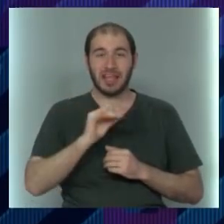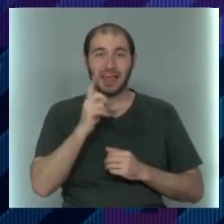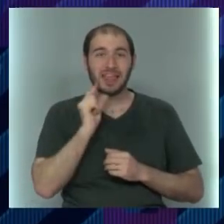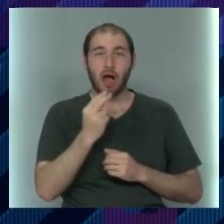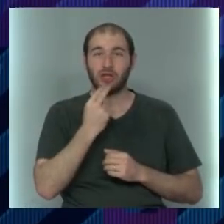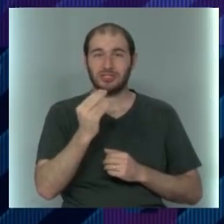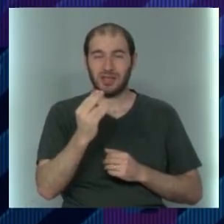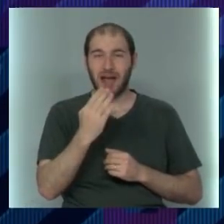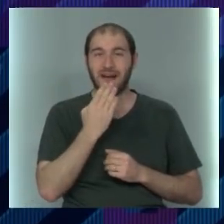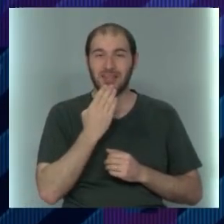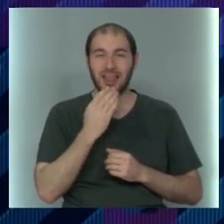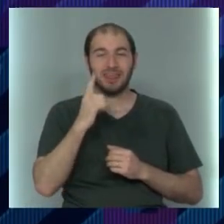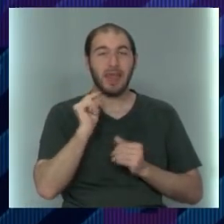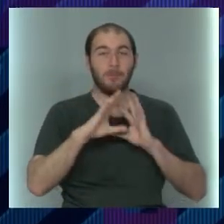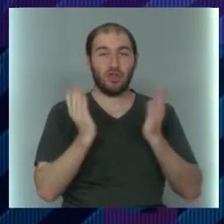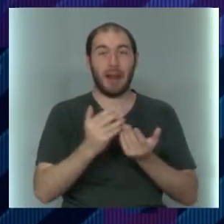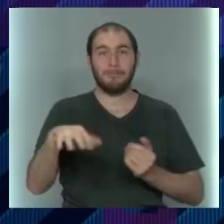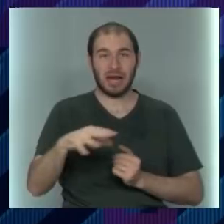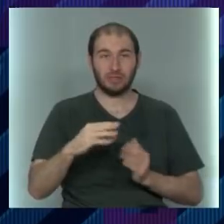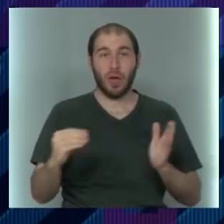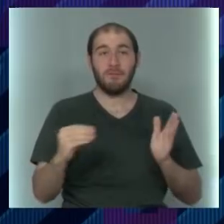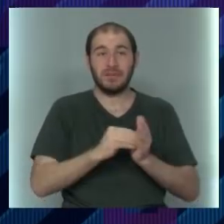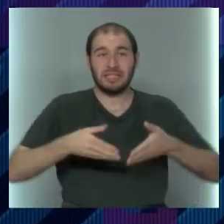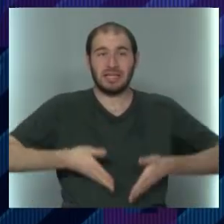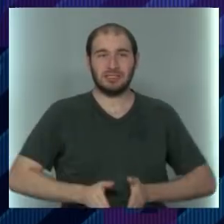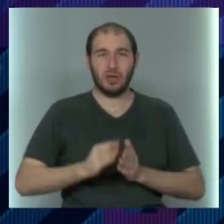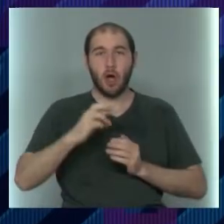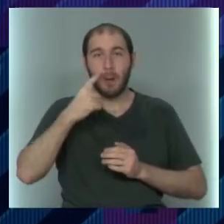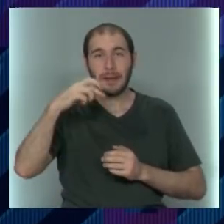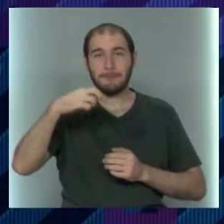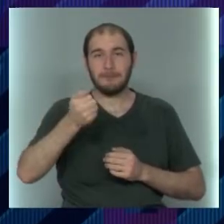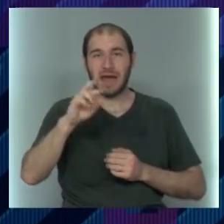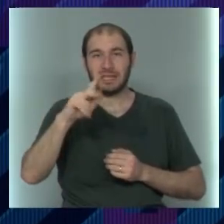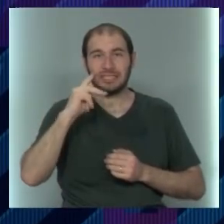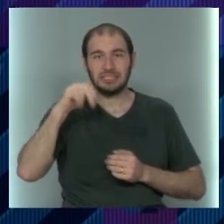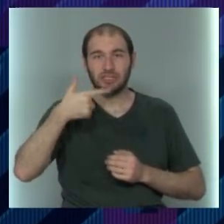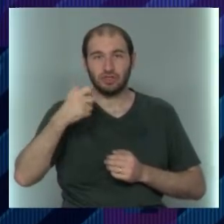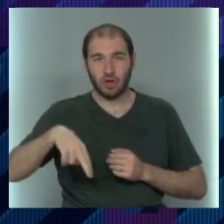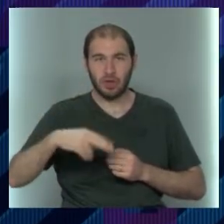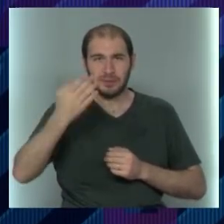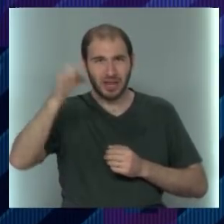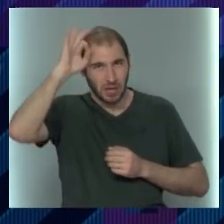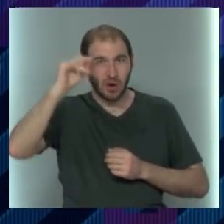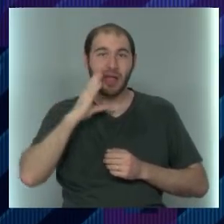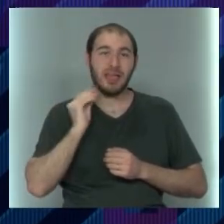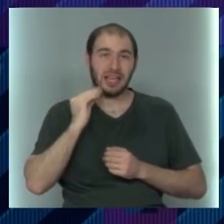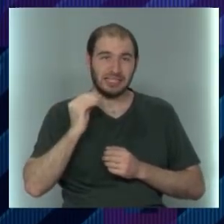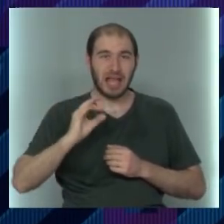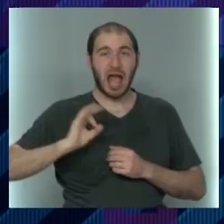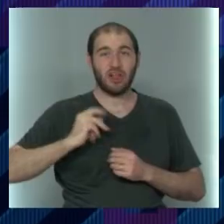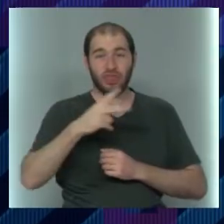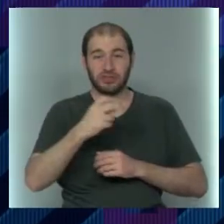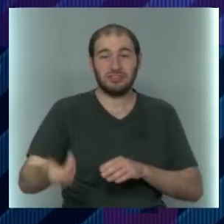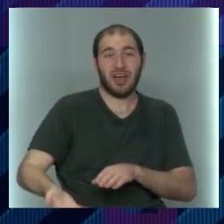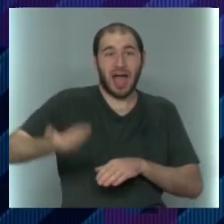11 de abril como el Día Mundial del Parkinson, fecha en que nació James Parkinson. Este reconocido neurólogo inglés, 200